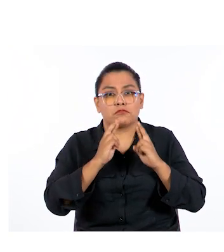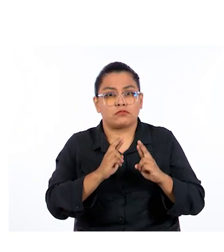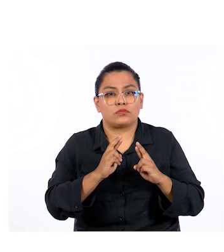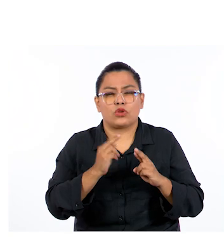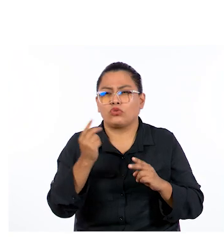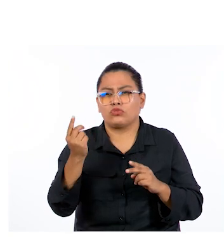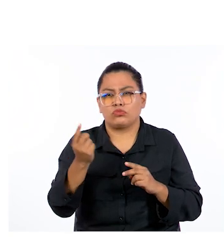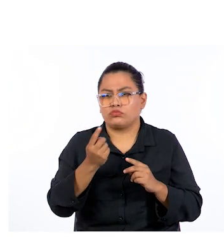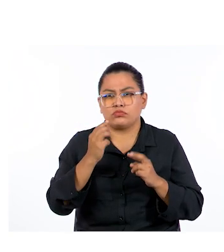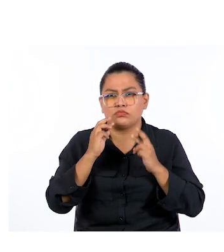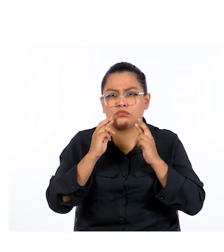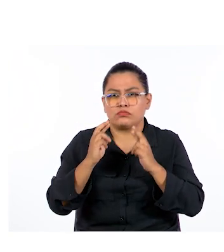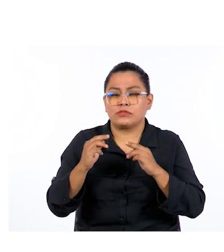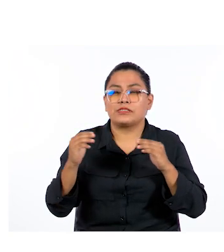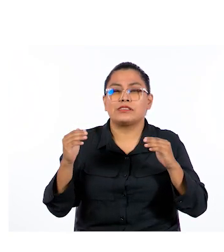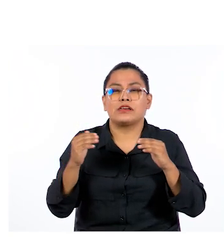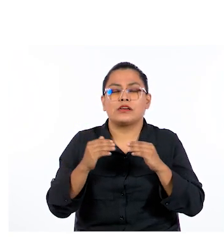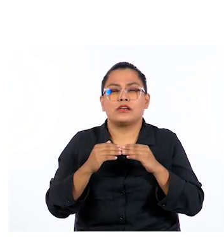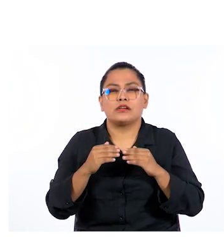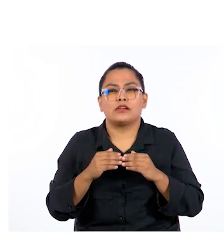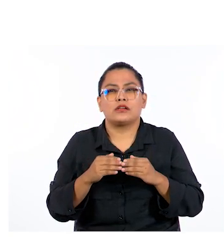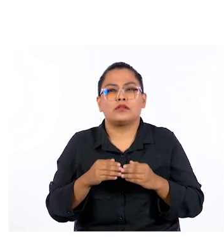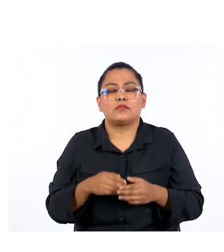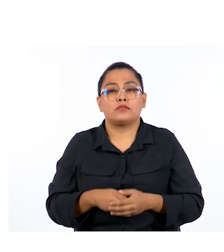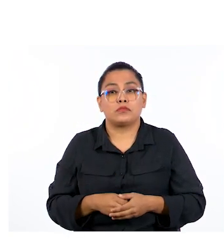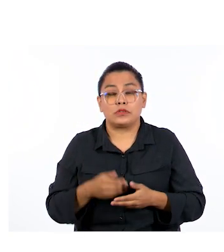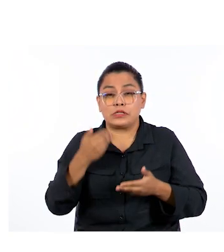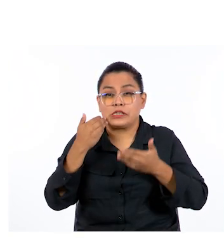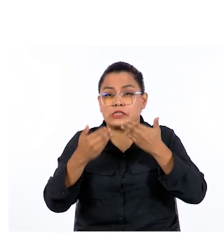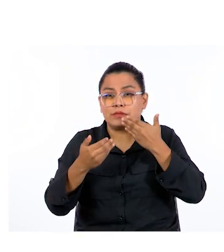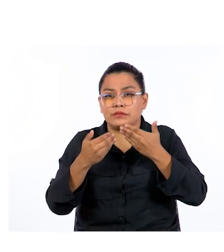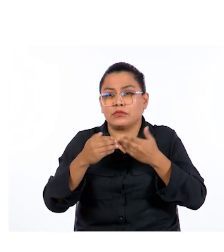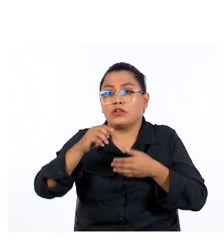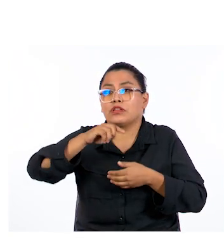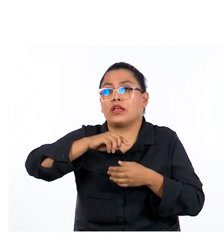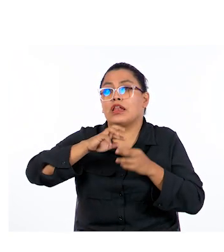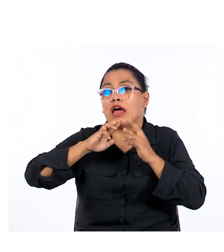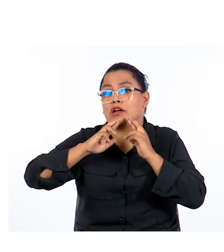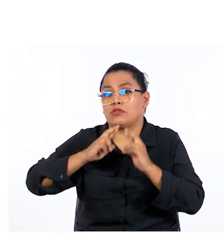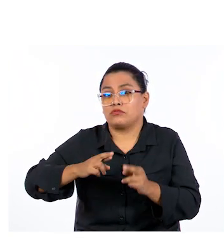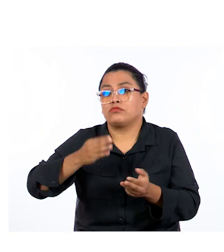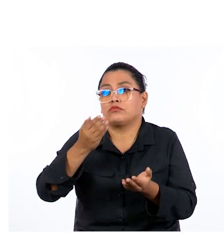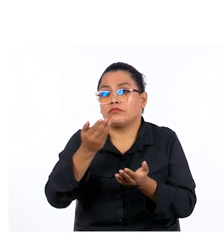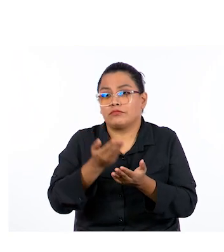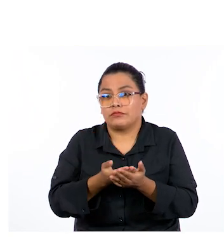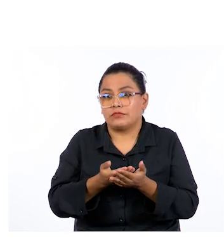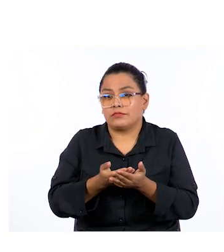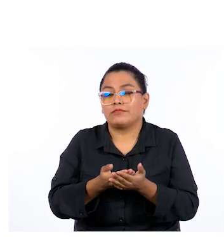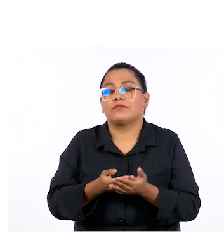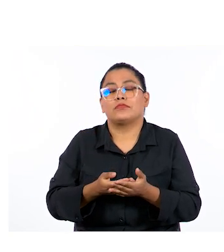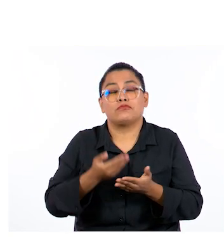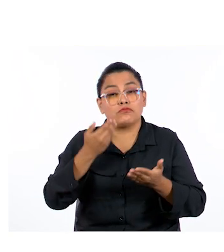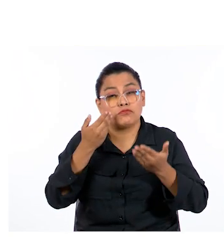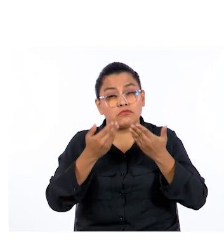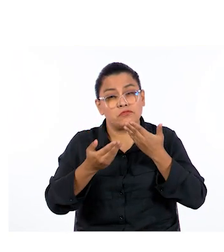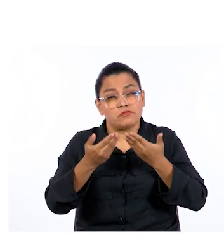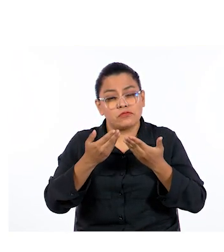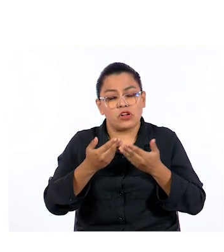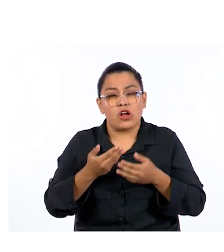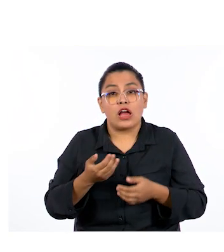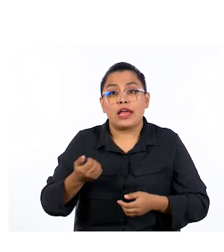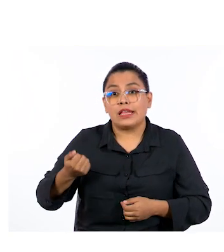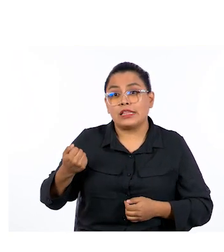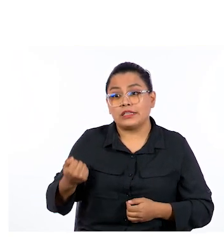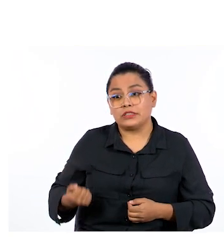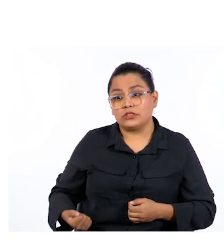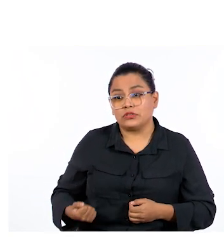solucionario, pero no vienen solo las respuestas. Hay también una justificación sobre la respuesta propuesta, es decir, una